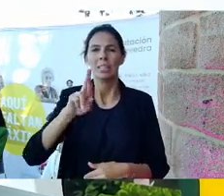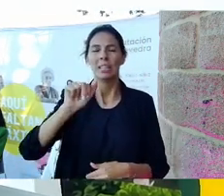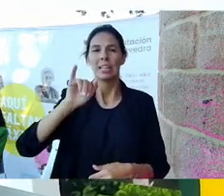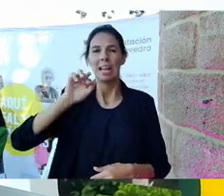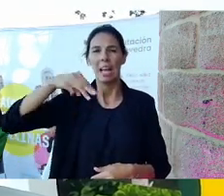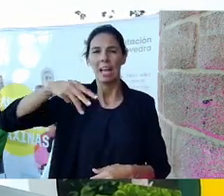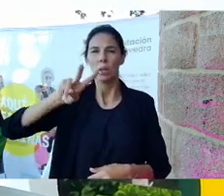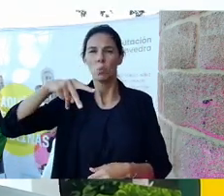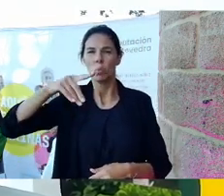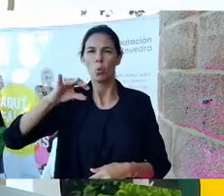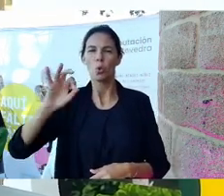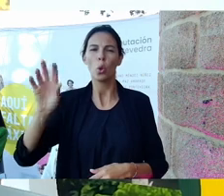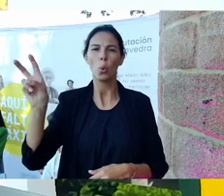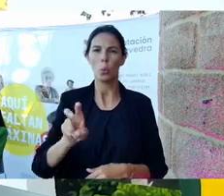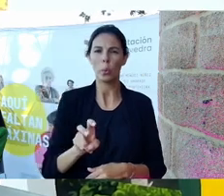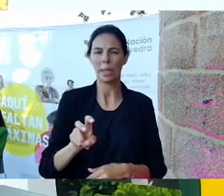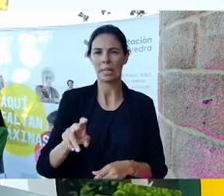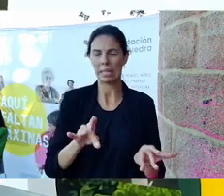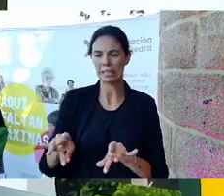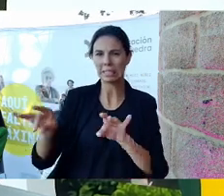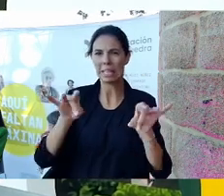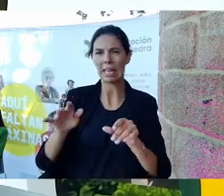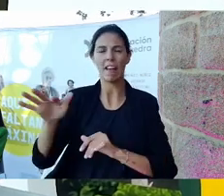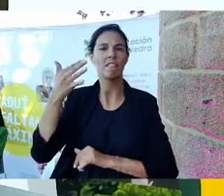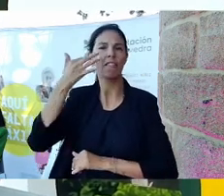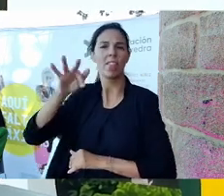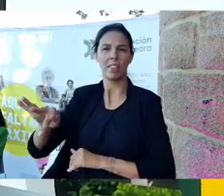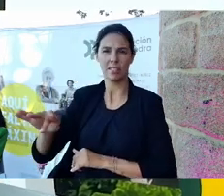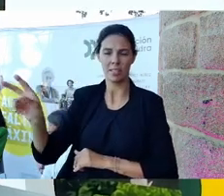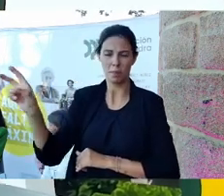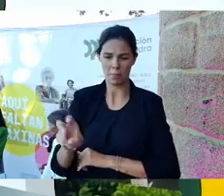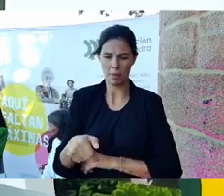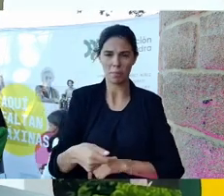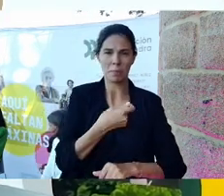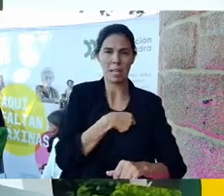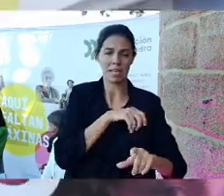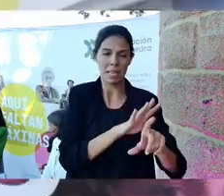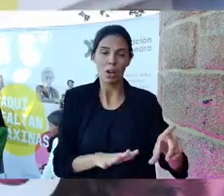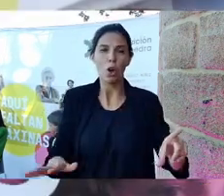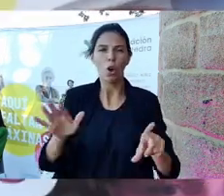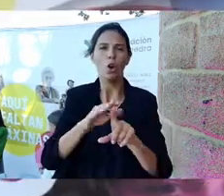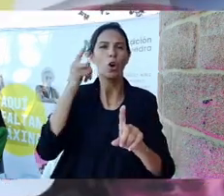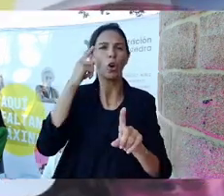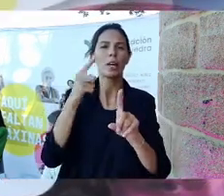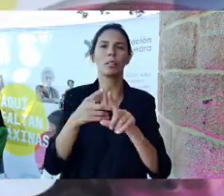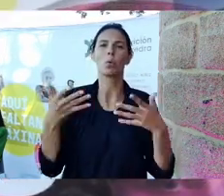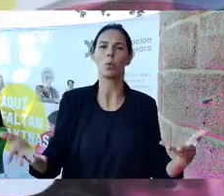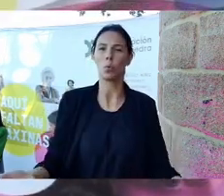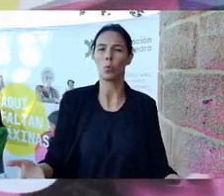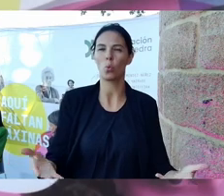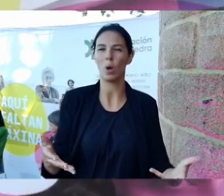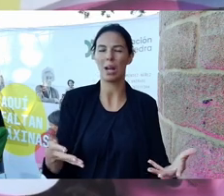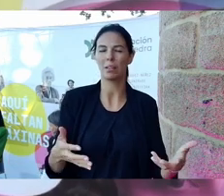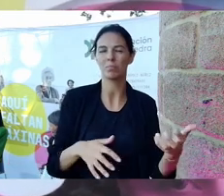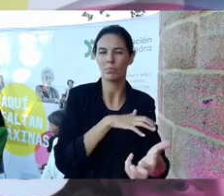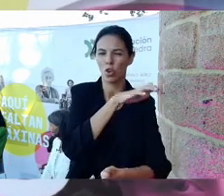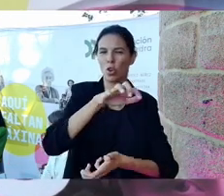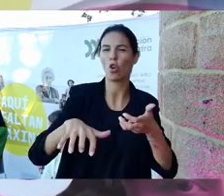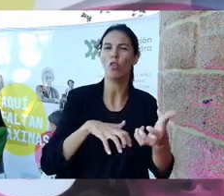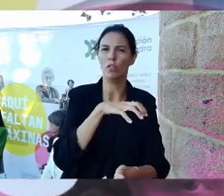Pues Raimundo habría venido desde tierras francesas a la península ibérica con motivo de